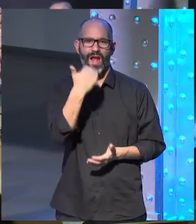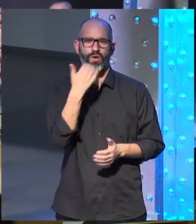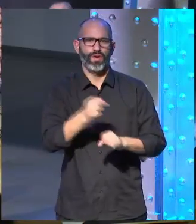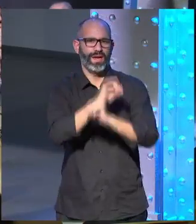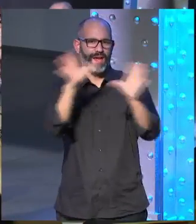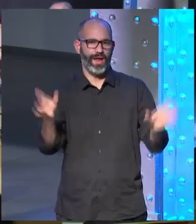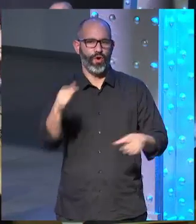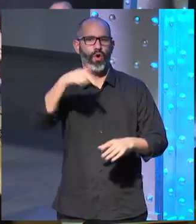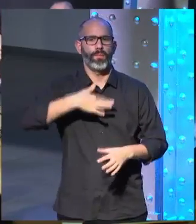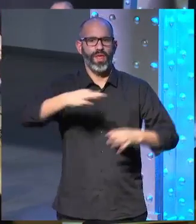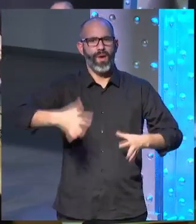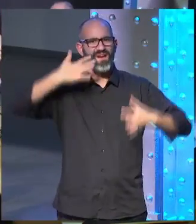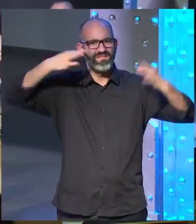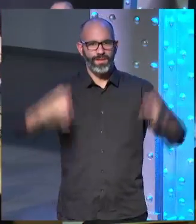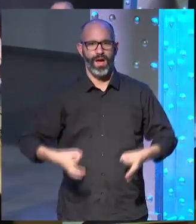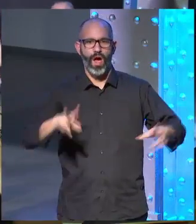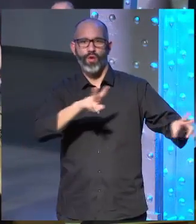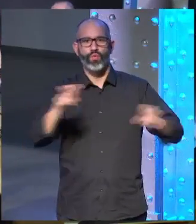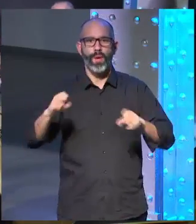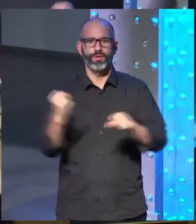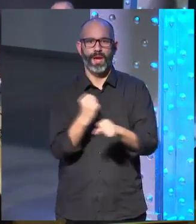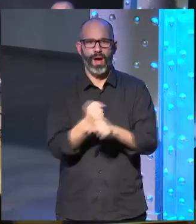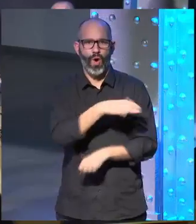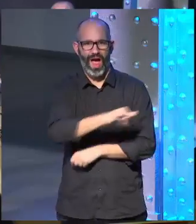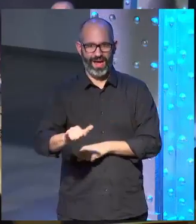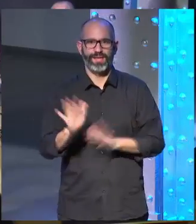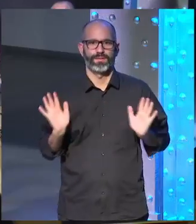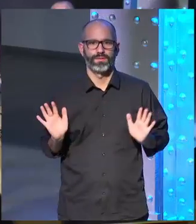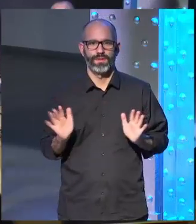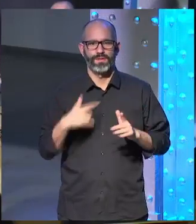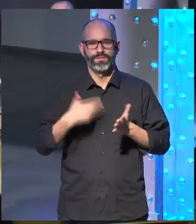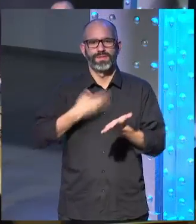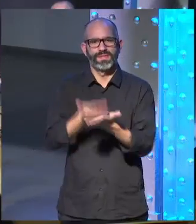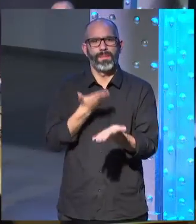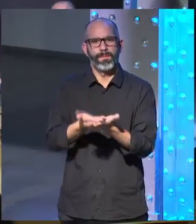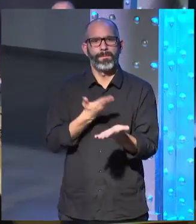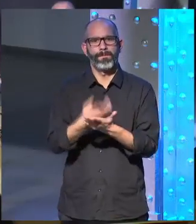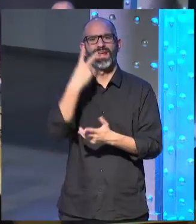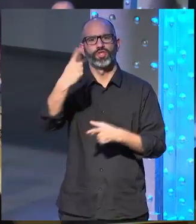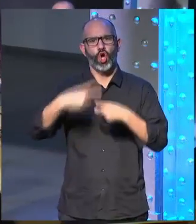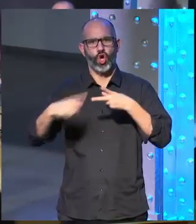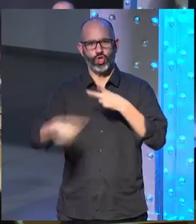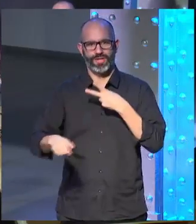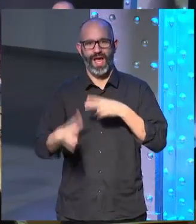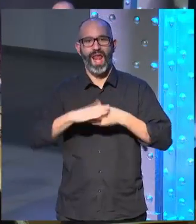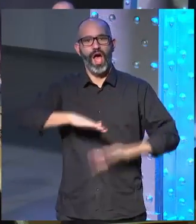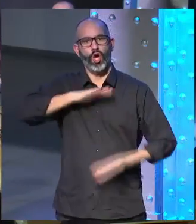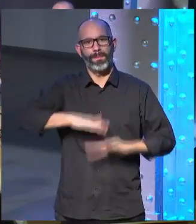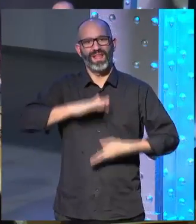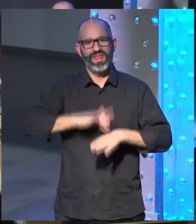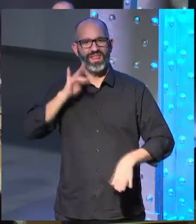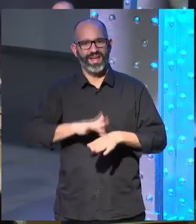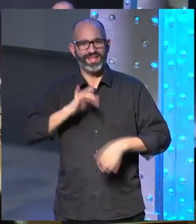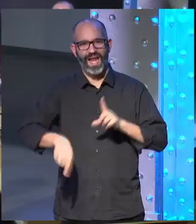y hoy podemos afirmar, es que existe una nueva empleabilidad. Una nueva empleabilidad en la que básicamente se están demandando dos grandes cosas. Las competencias